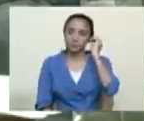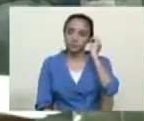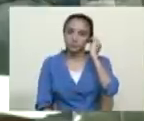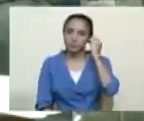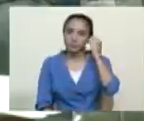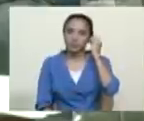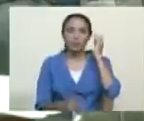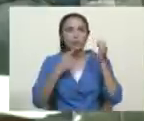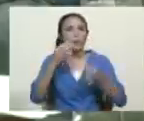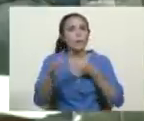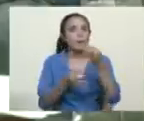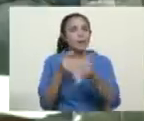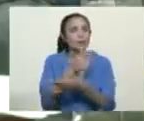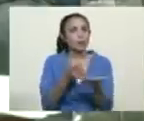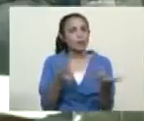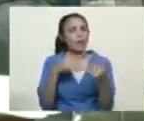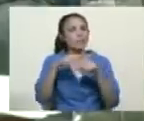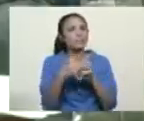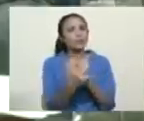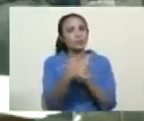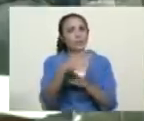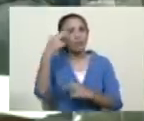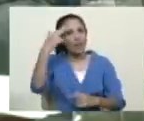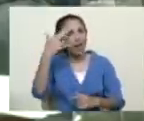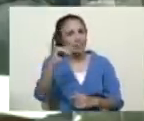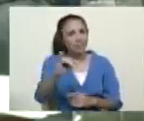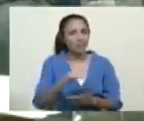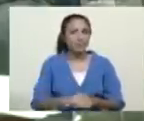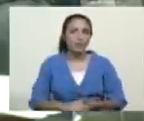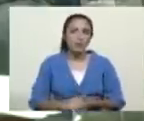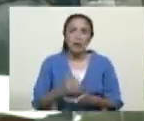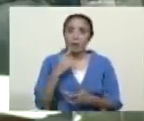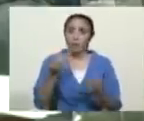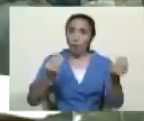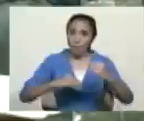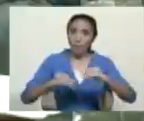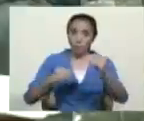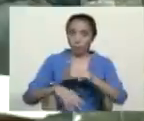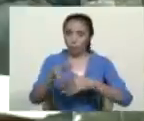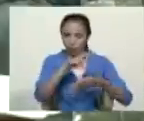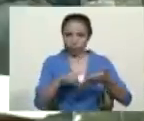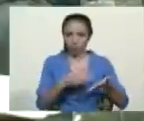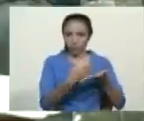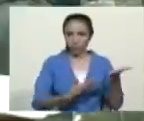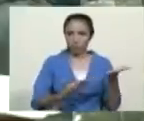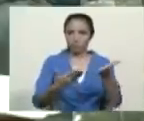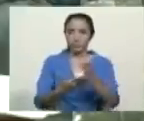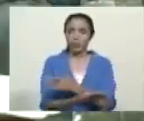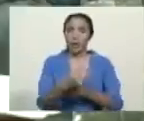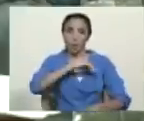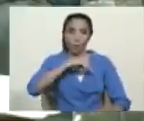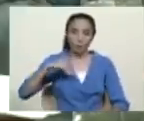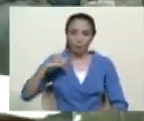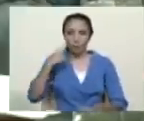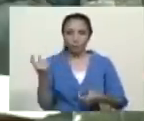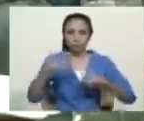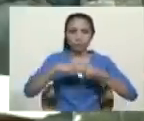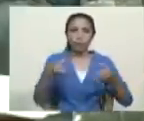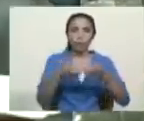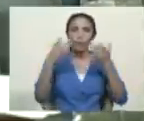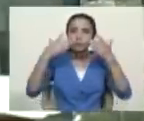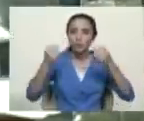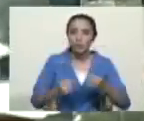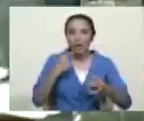que todos los miembros del Consejo apoyaron unánimemente. Y si me permiten, lo voy a leer. Los miembros del Consejo de Seguridad